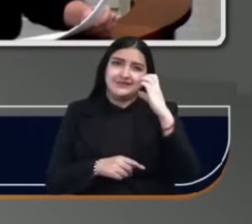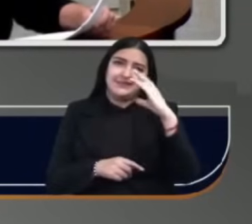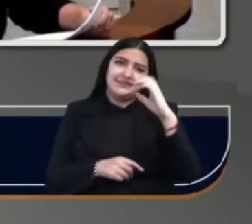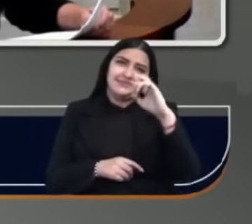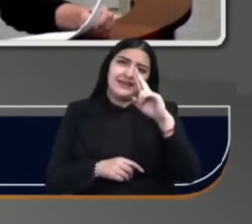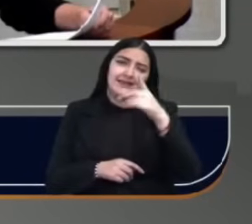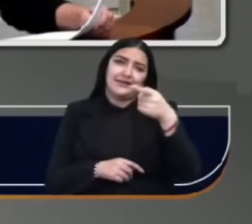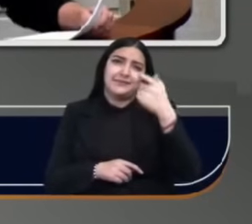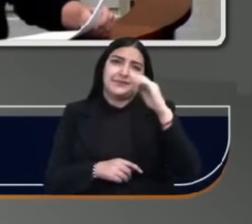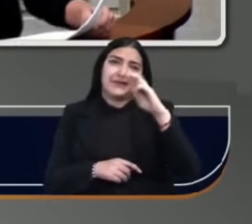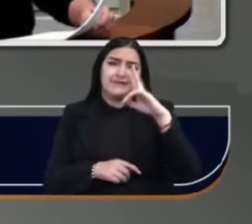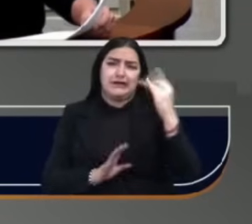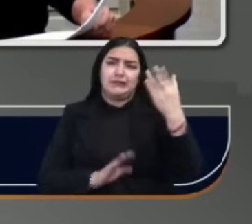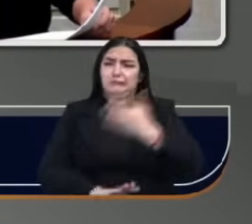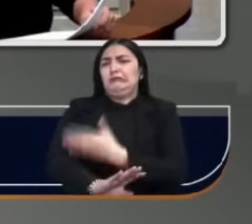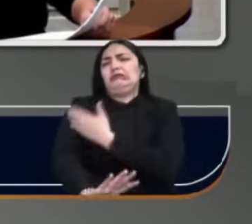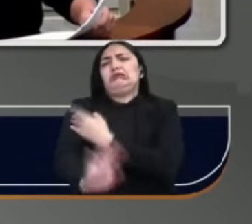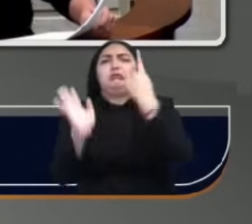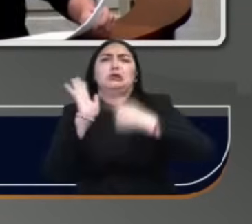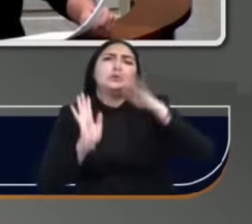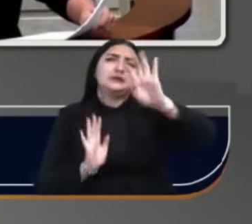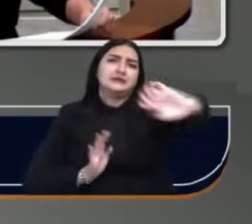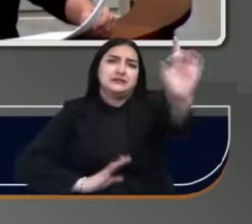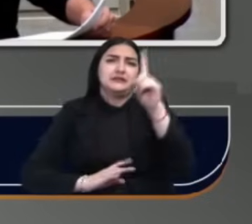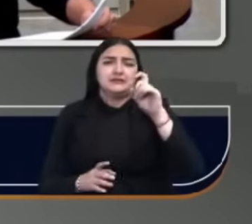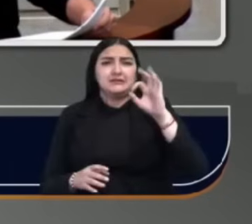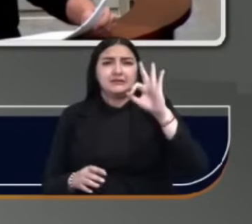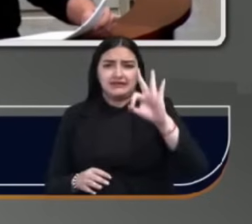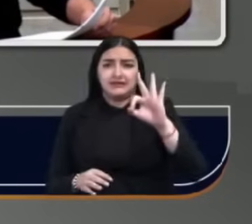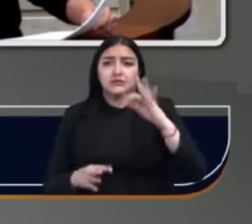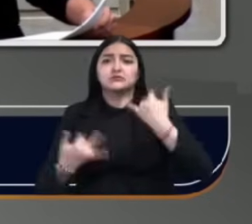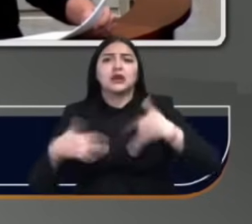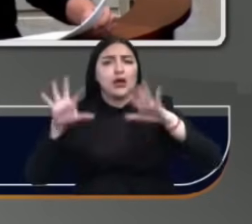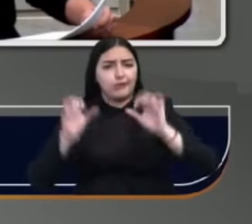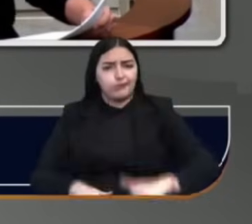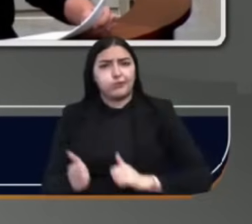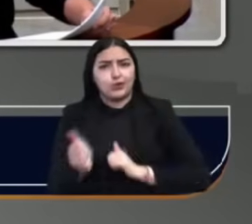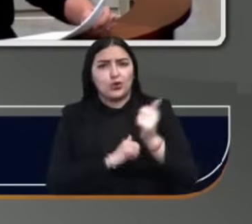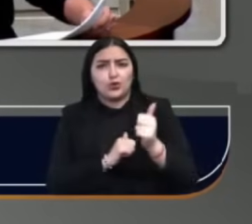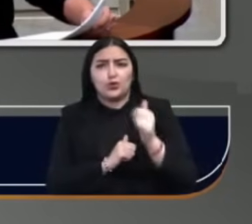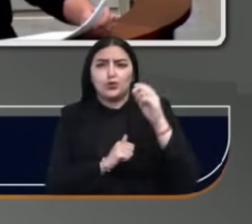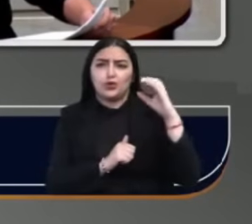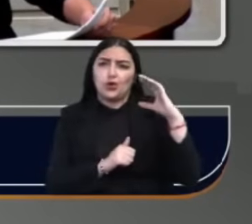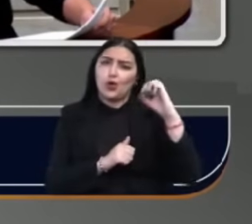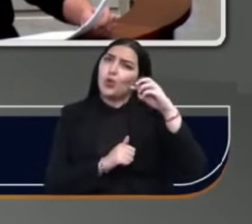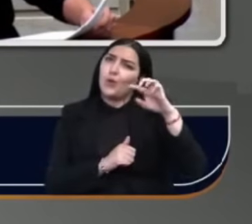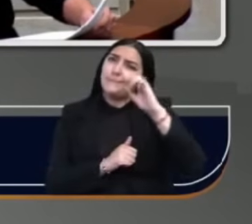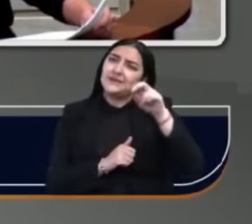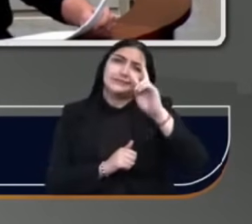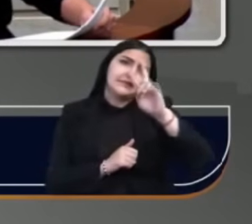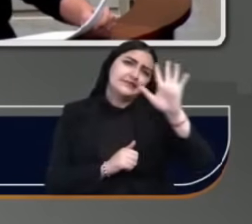Gaviria, este empezó mucho antes, en 1993, se aprobó un COMPES, que fue el COMPES 2522